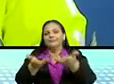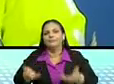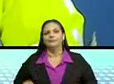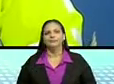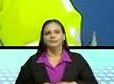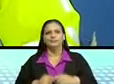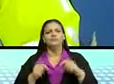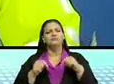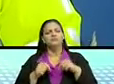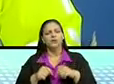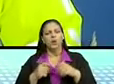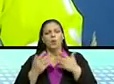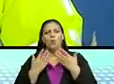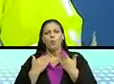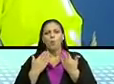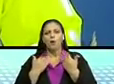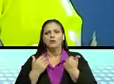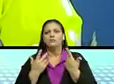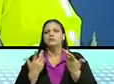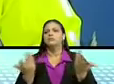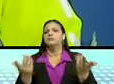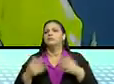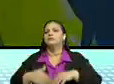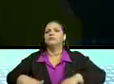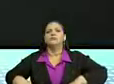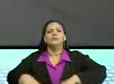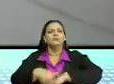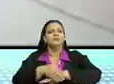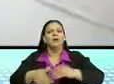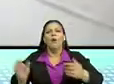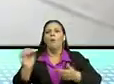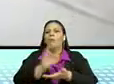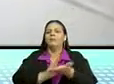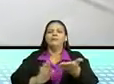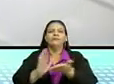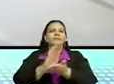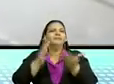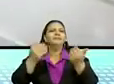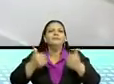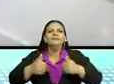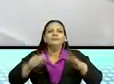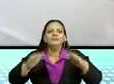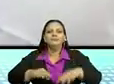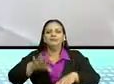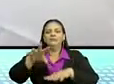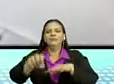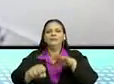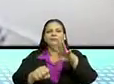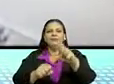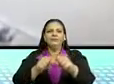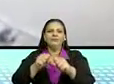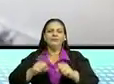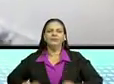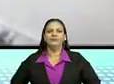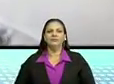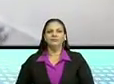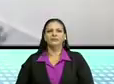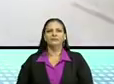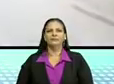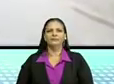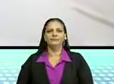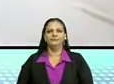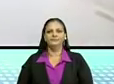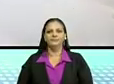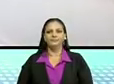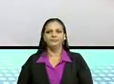las ciudadelas, en los barrios, en las calles centrales, donde sea. El delincuente tiene licencia para robar y después